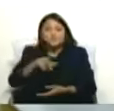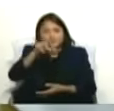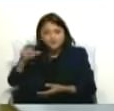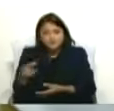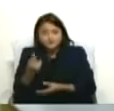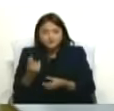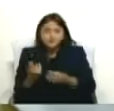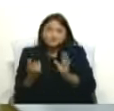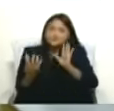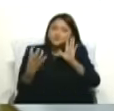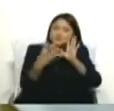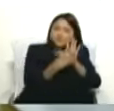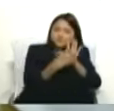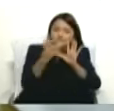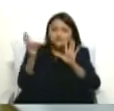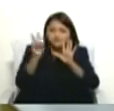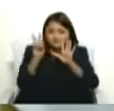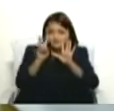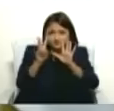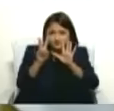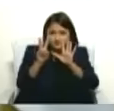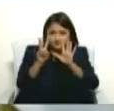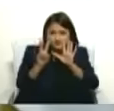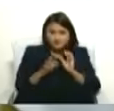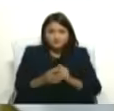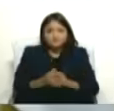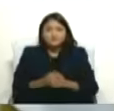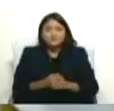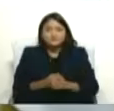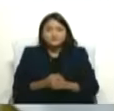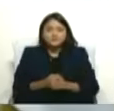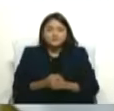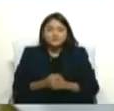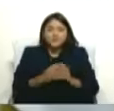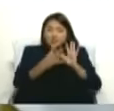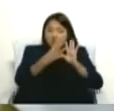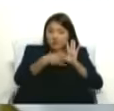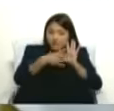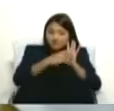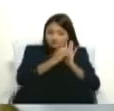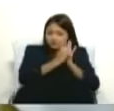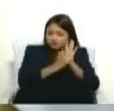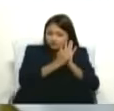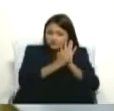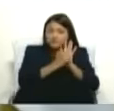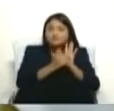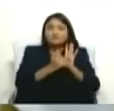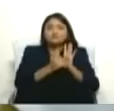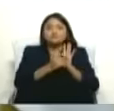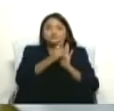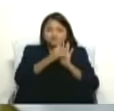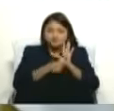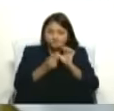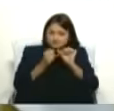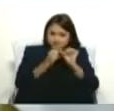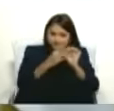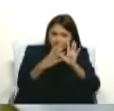estado en el mapa del territorio venezolano? Opción sí,